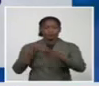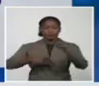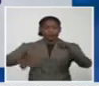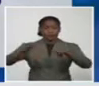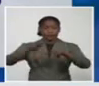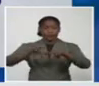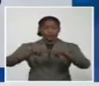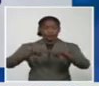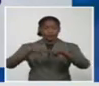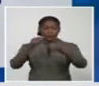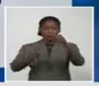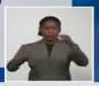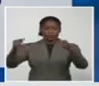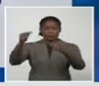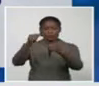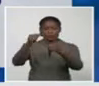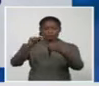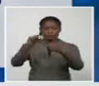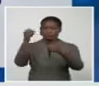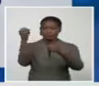cifra más alta, el